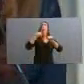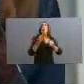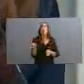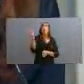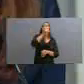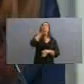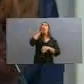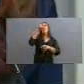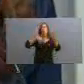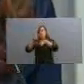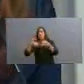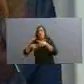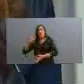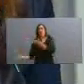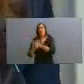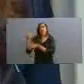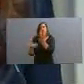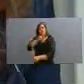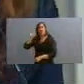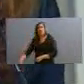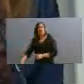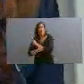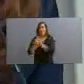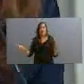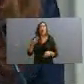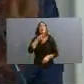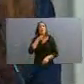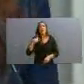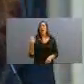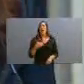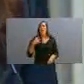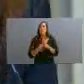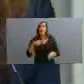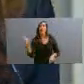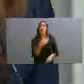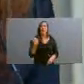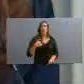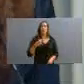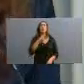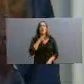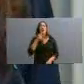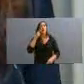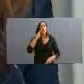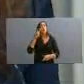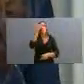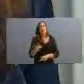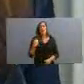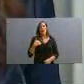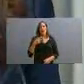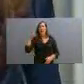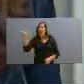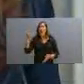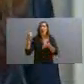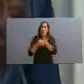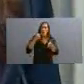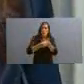todos los argentinos, porque nos merecemos vivir en una patria mejor, en un país mejor. Él luchó y se